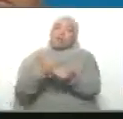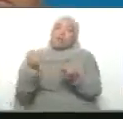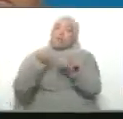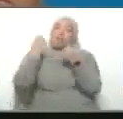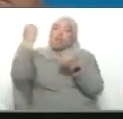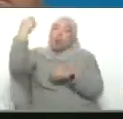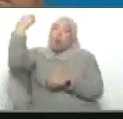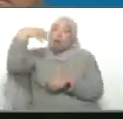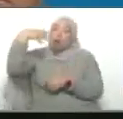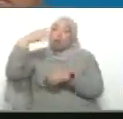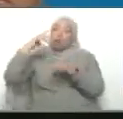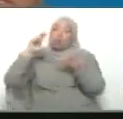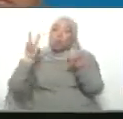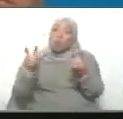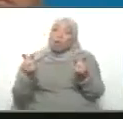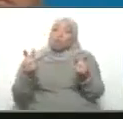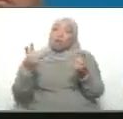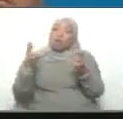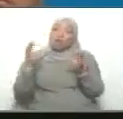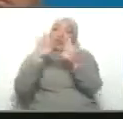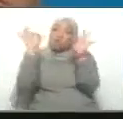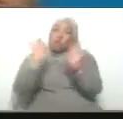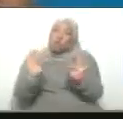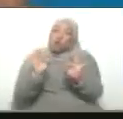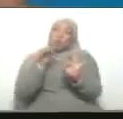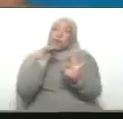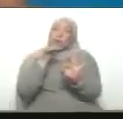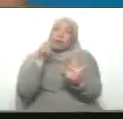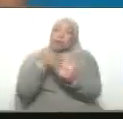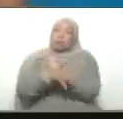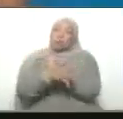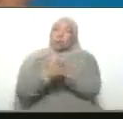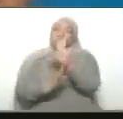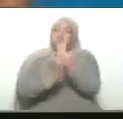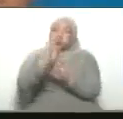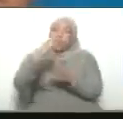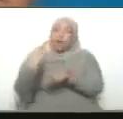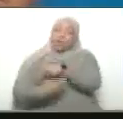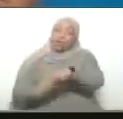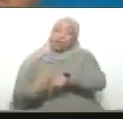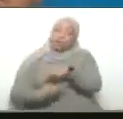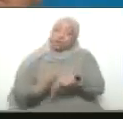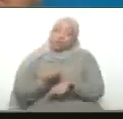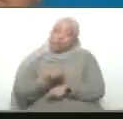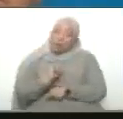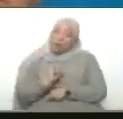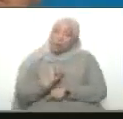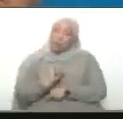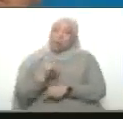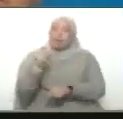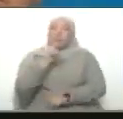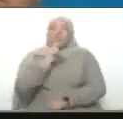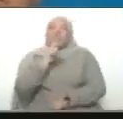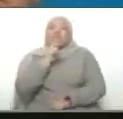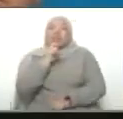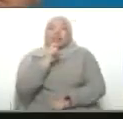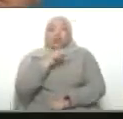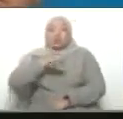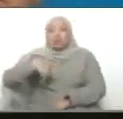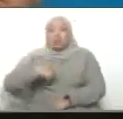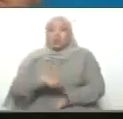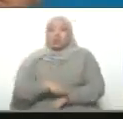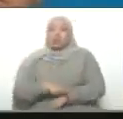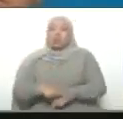luz de un nuevo camino, de una nueva época, y se ha construido en revolución. Pese a las dificultades,